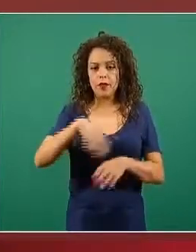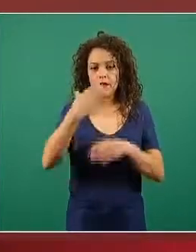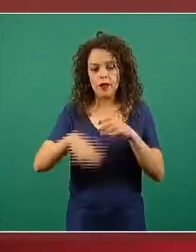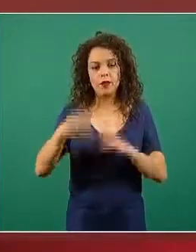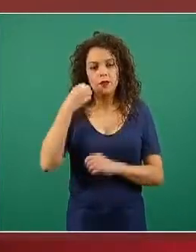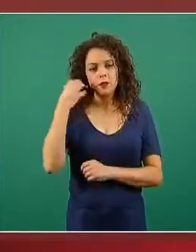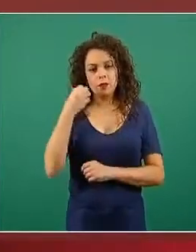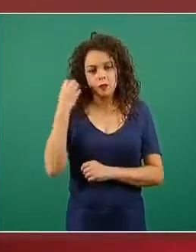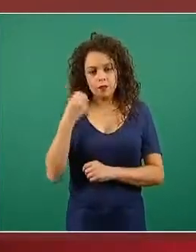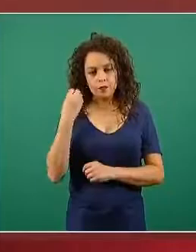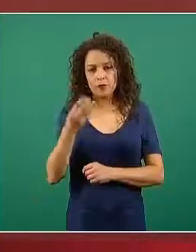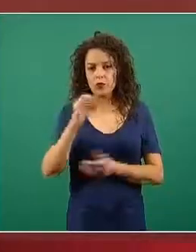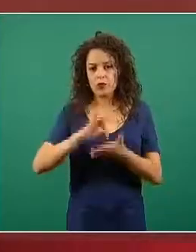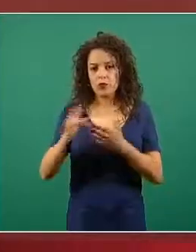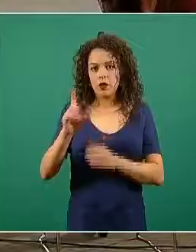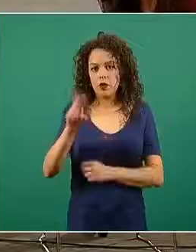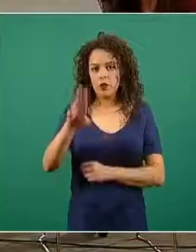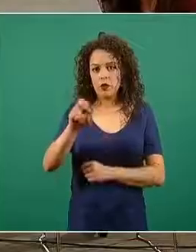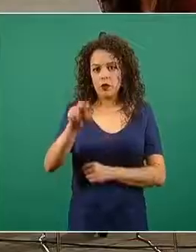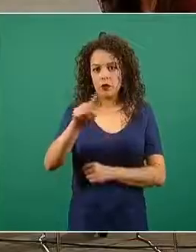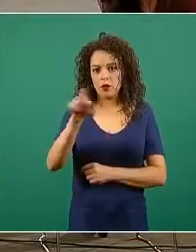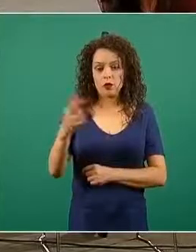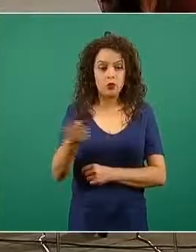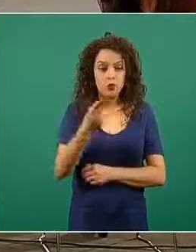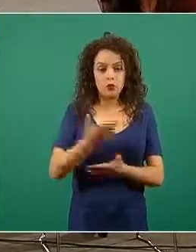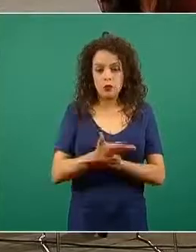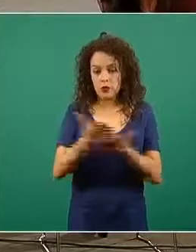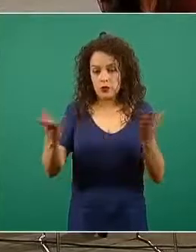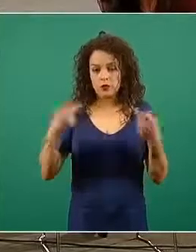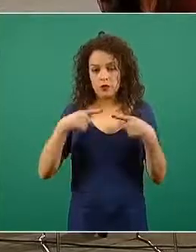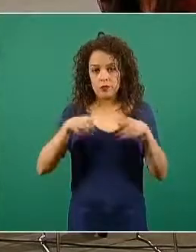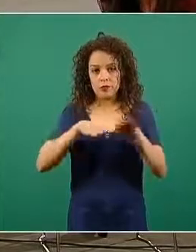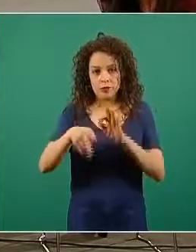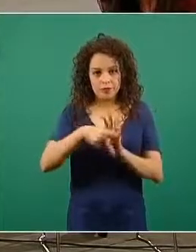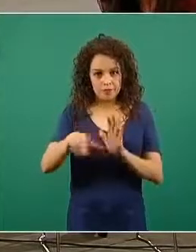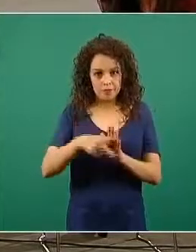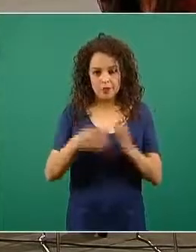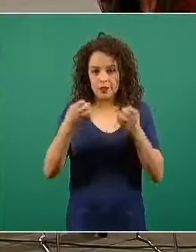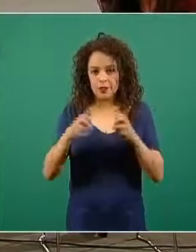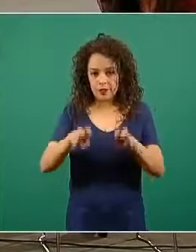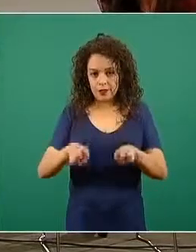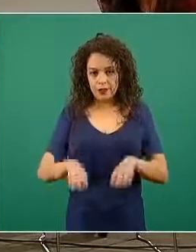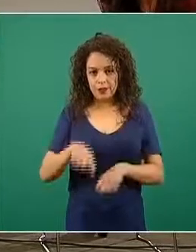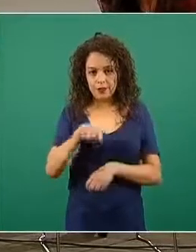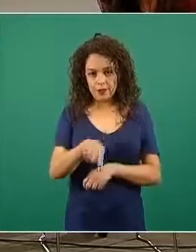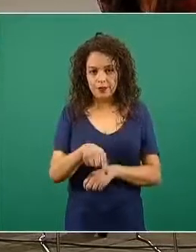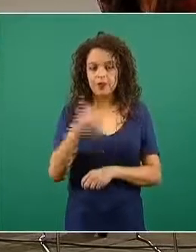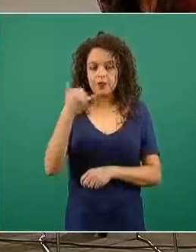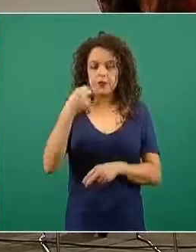gracias. Gracias al doctor Cortés, gracias a ustedes, comunicadoras en la audiencia, y también a todos